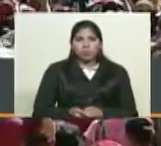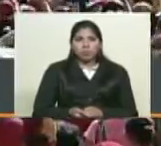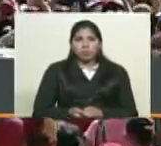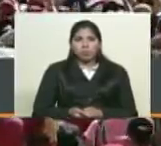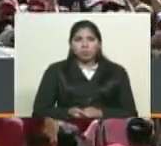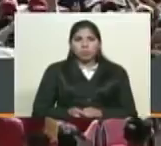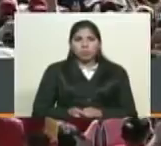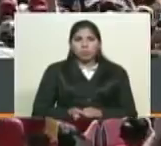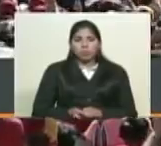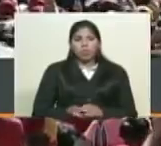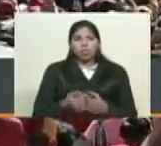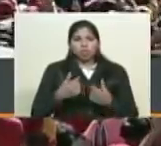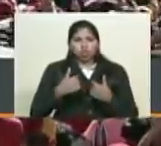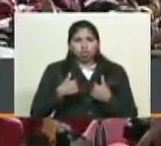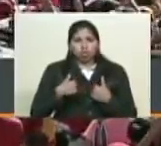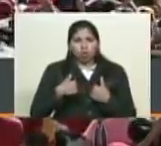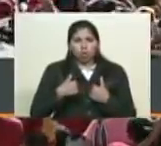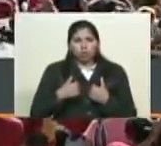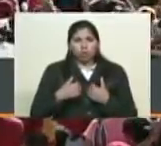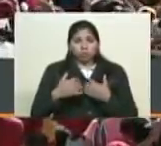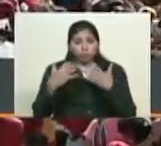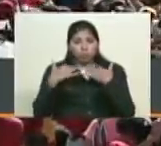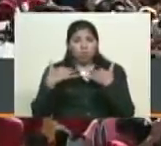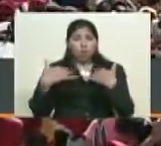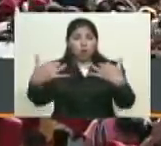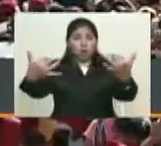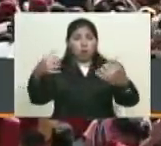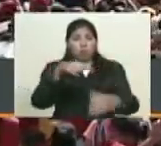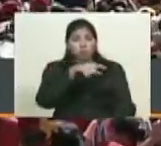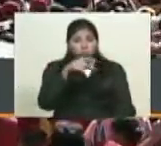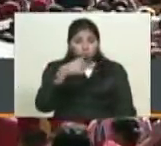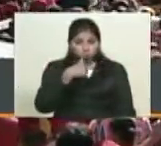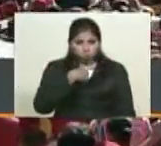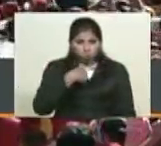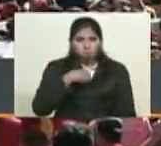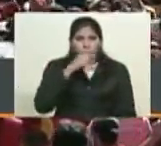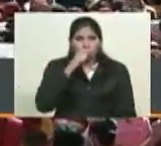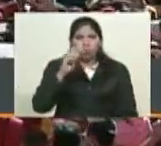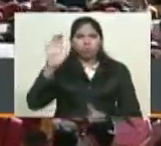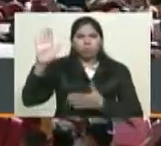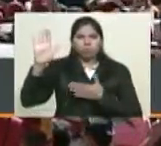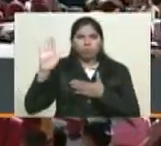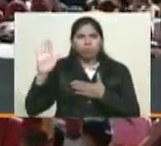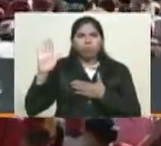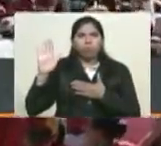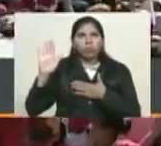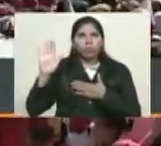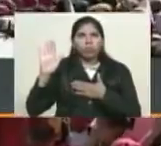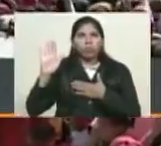Yo vengo a jurar ante ustedes y quiero que hagamos un juramento